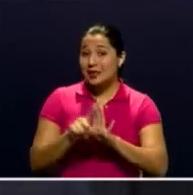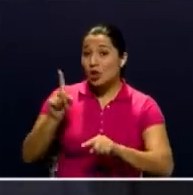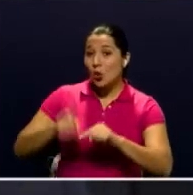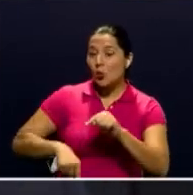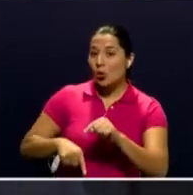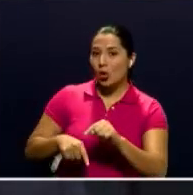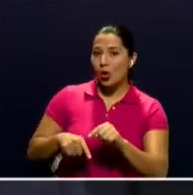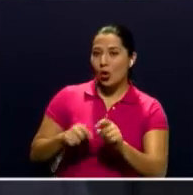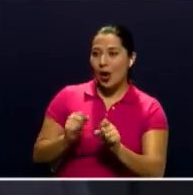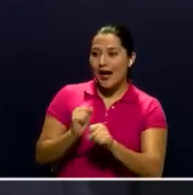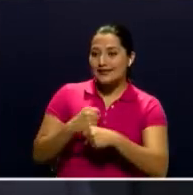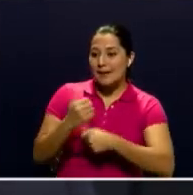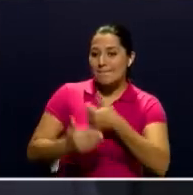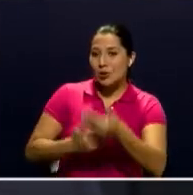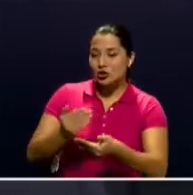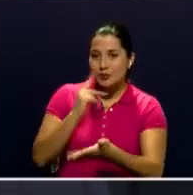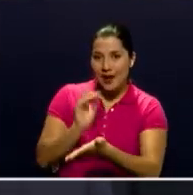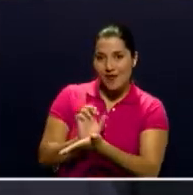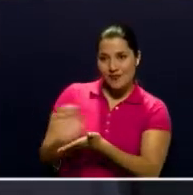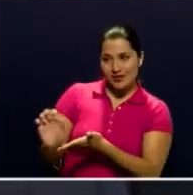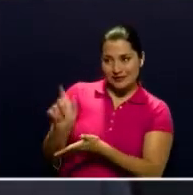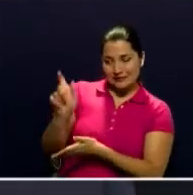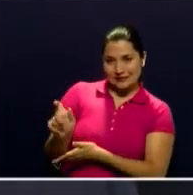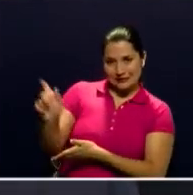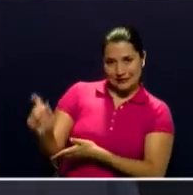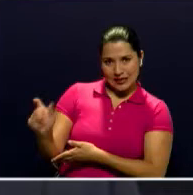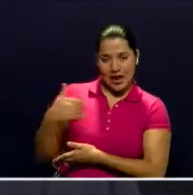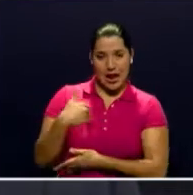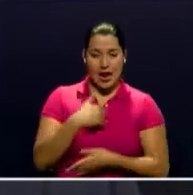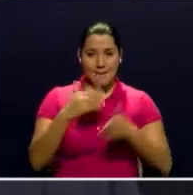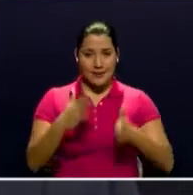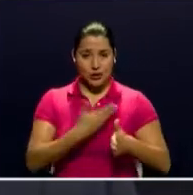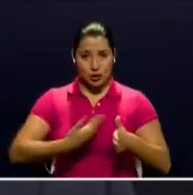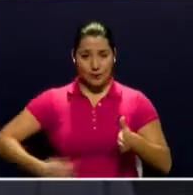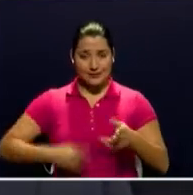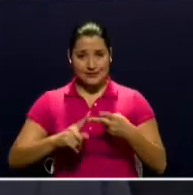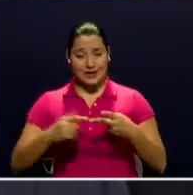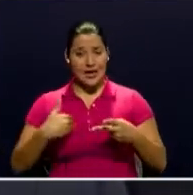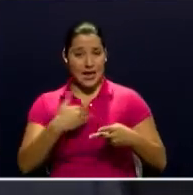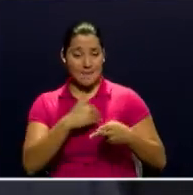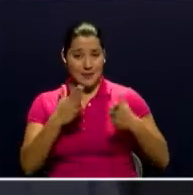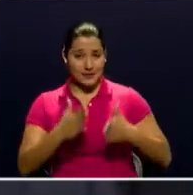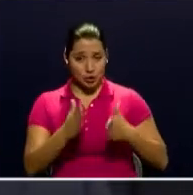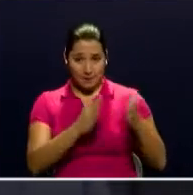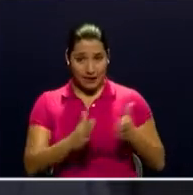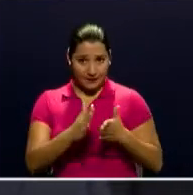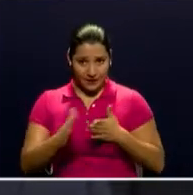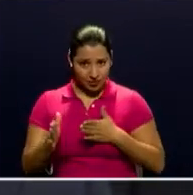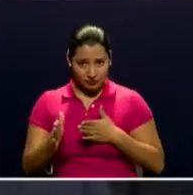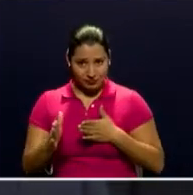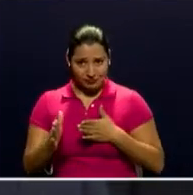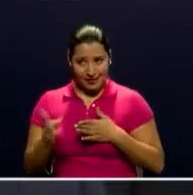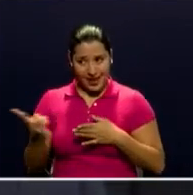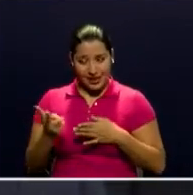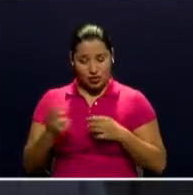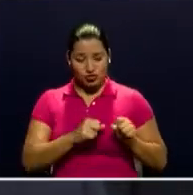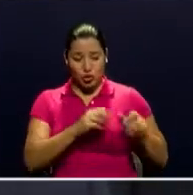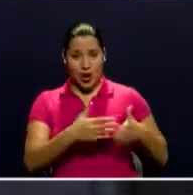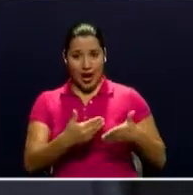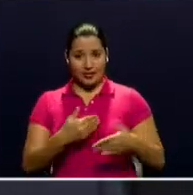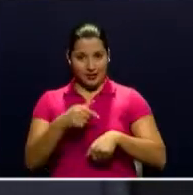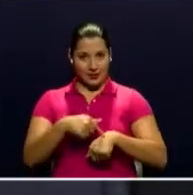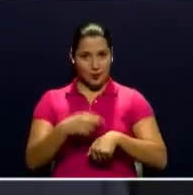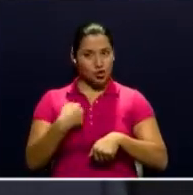con el ministro de la Presidencia y el ministro ahí de Planificación. Si el reglamento estuviera como lo